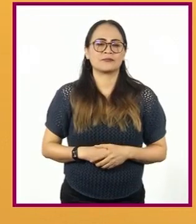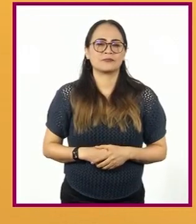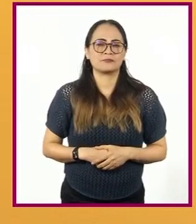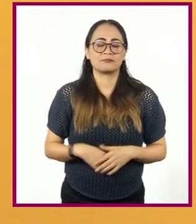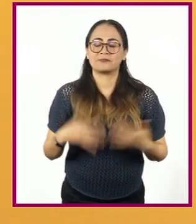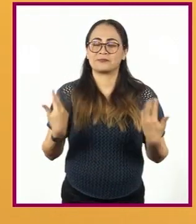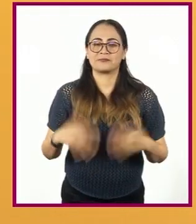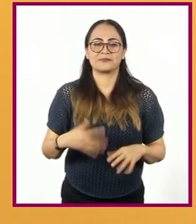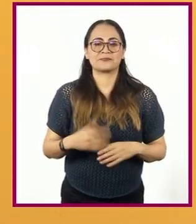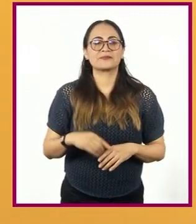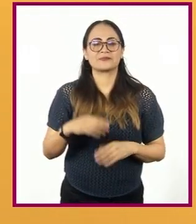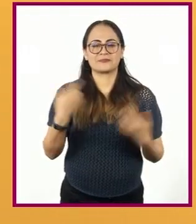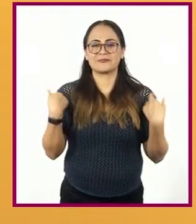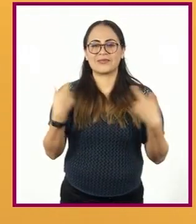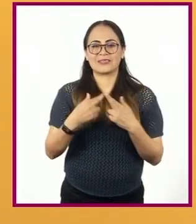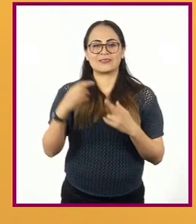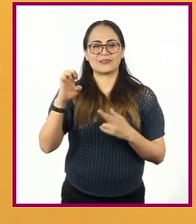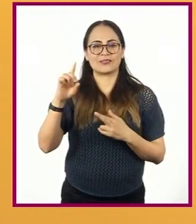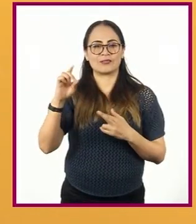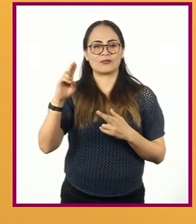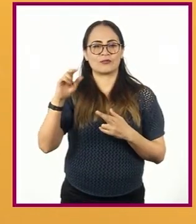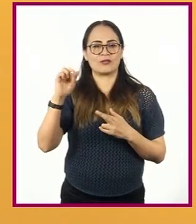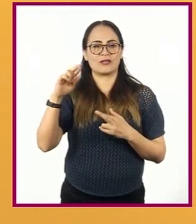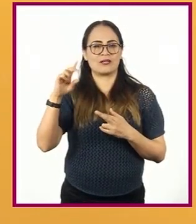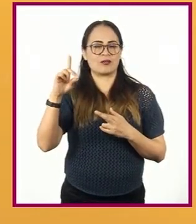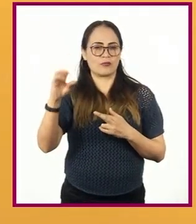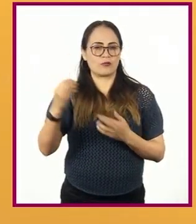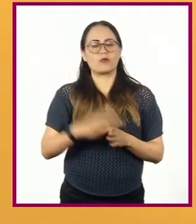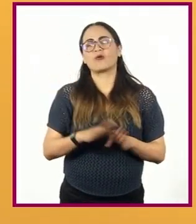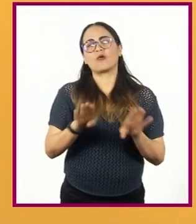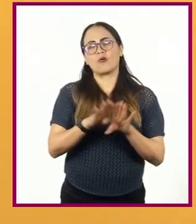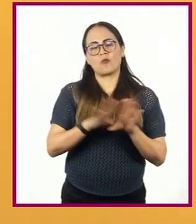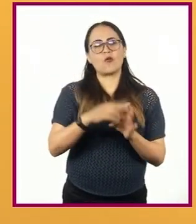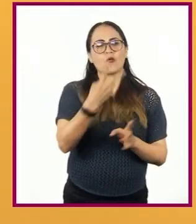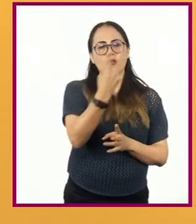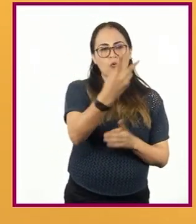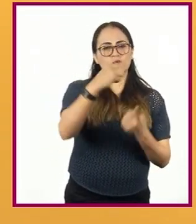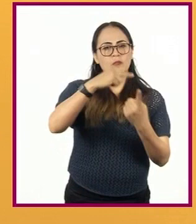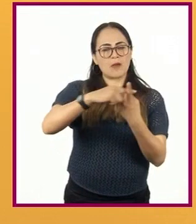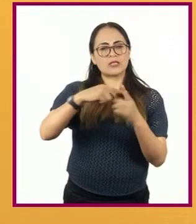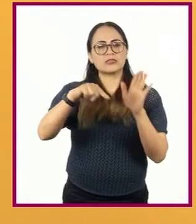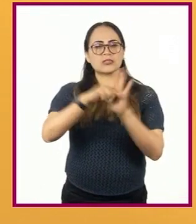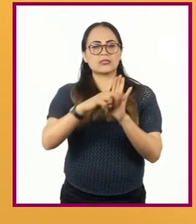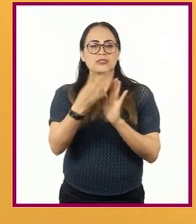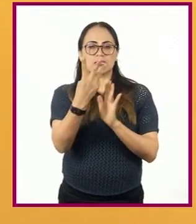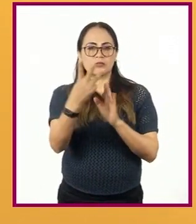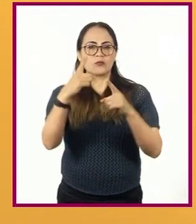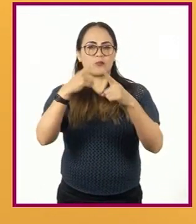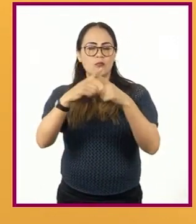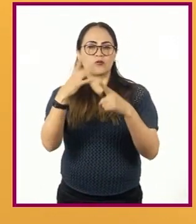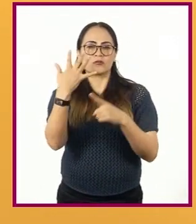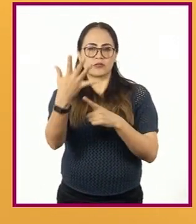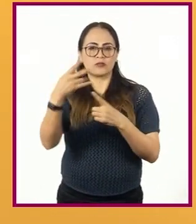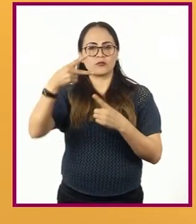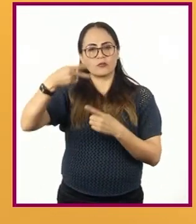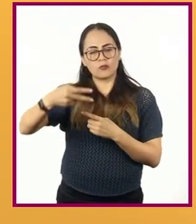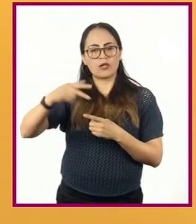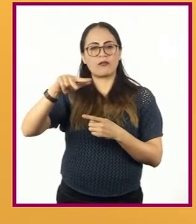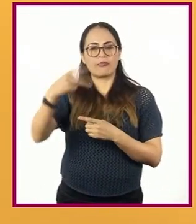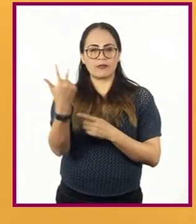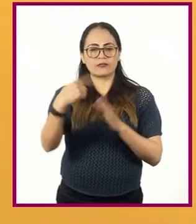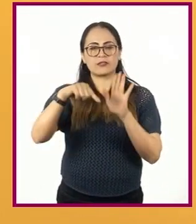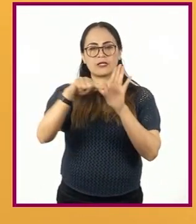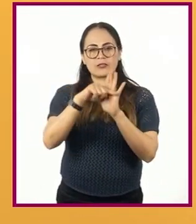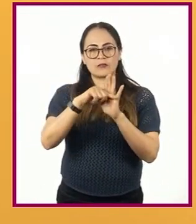Maestro Eduardo, si en una oración numérica como 2 más 3 negativo por 5 igual a 13